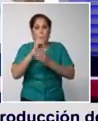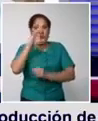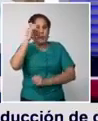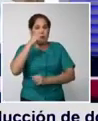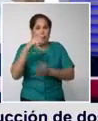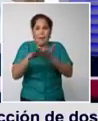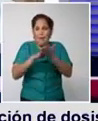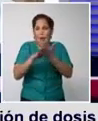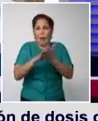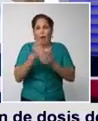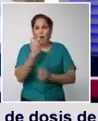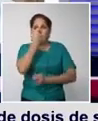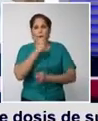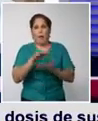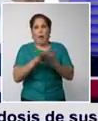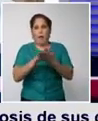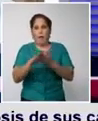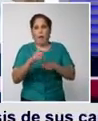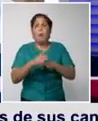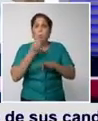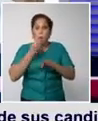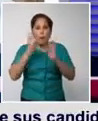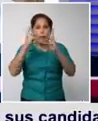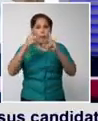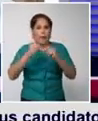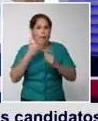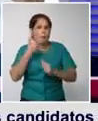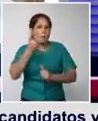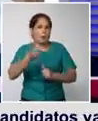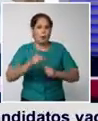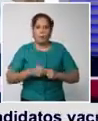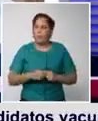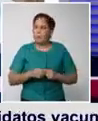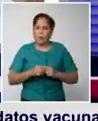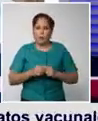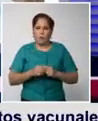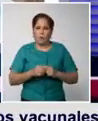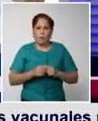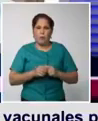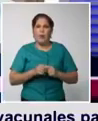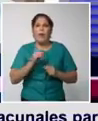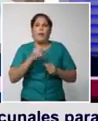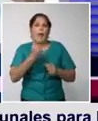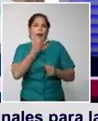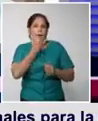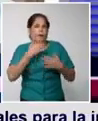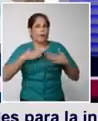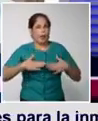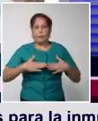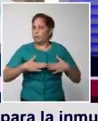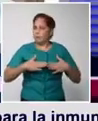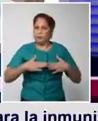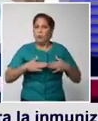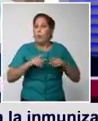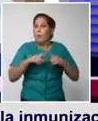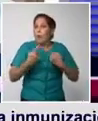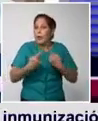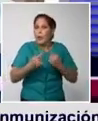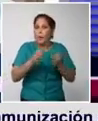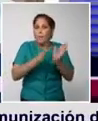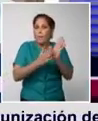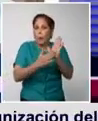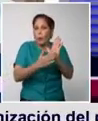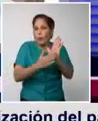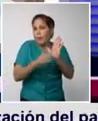vacuna e incluso pueden mejorar el resultado de la vacuna. Es decir, no es que vaya a causar daño a los individuos, pero no es